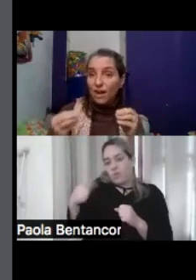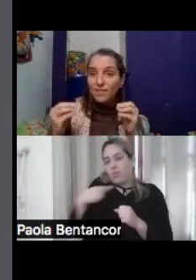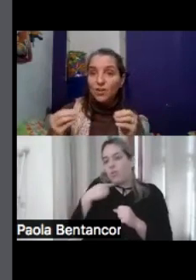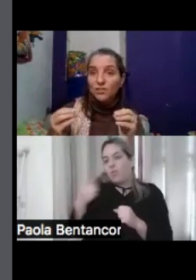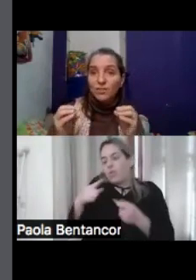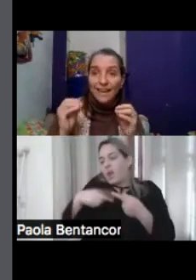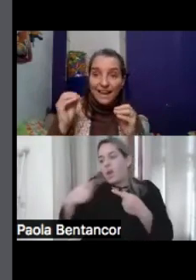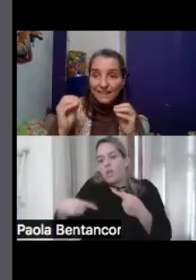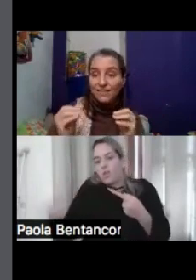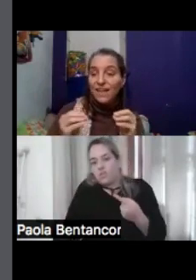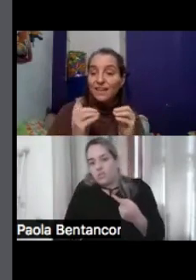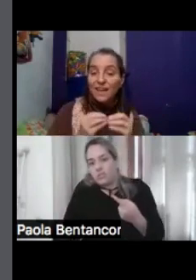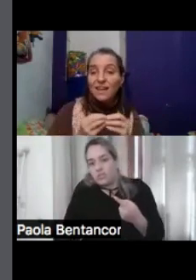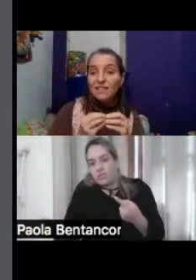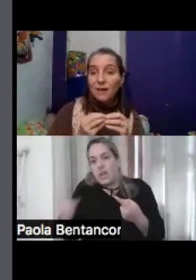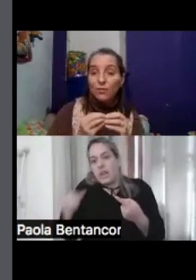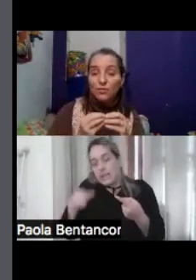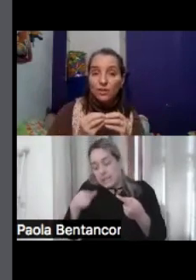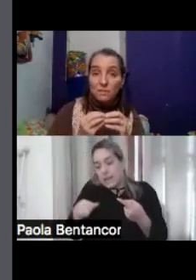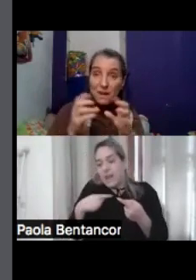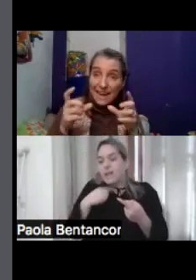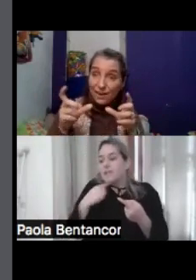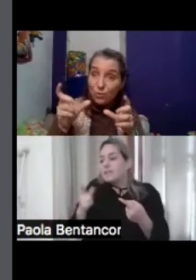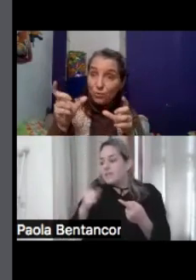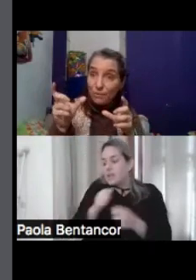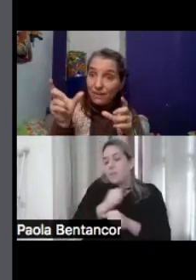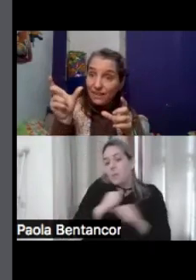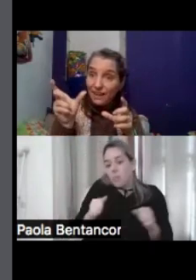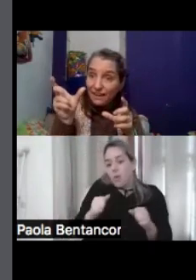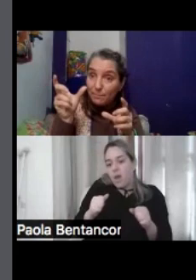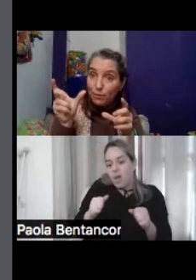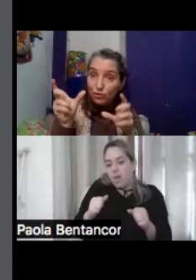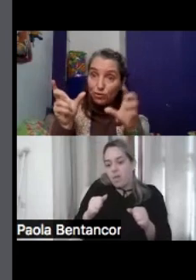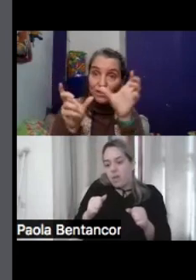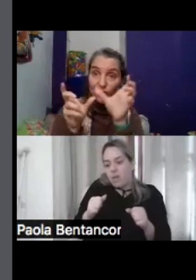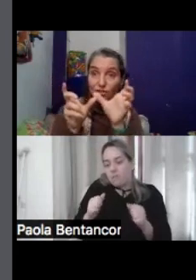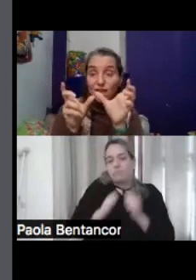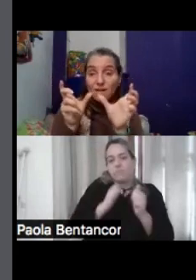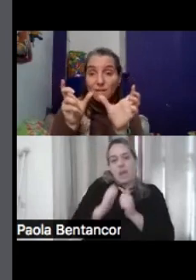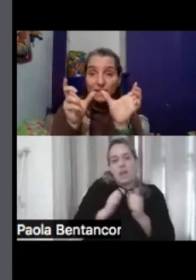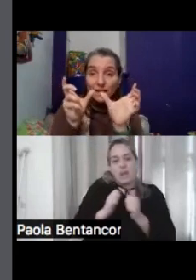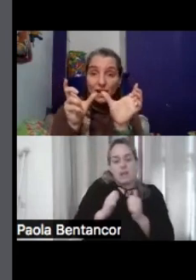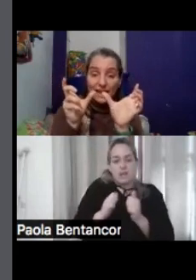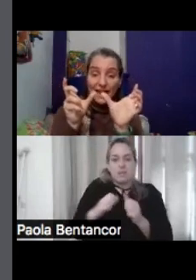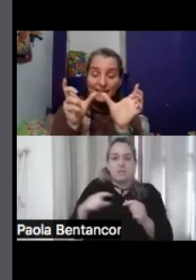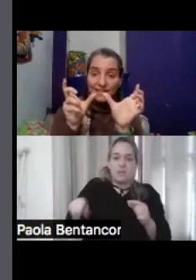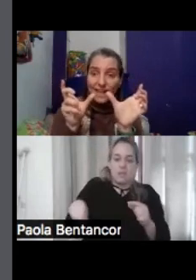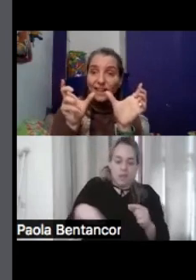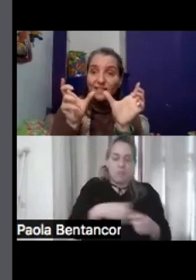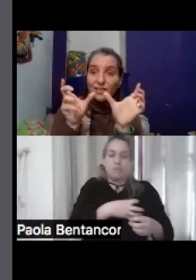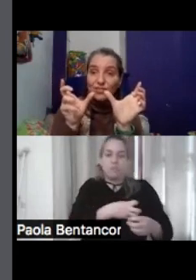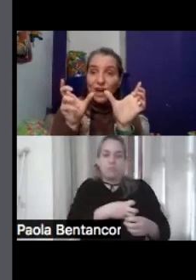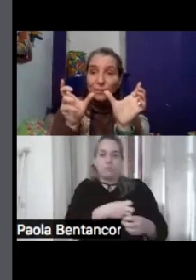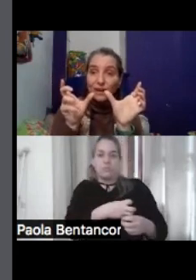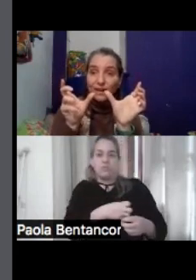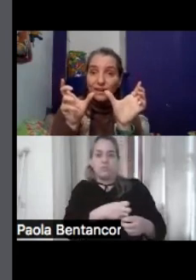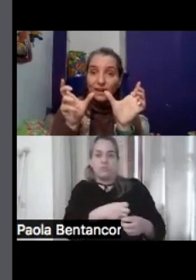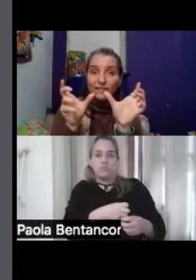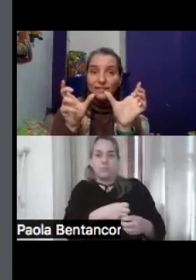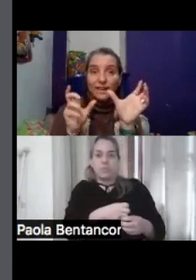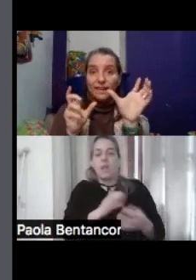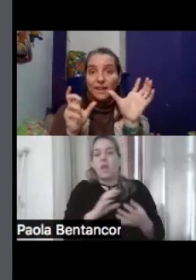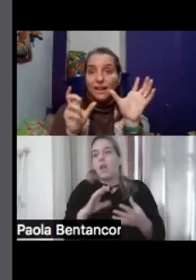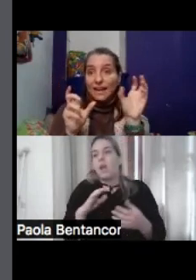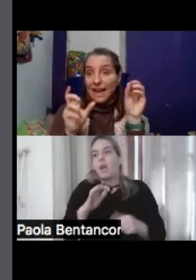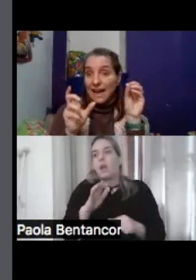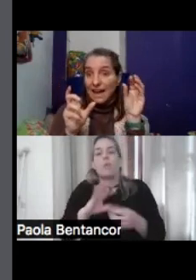específico para la ocasión de la actividad que analizamos y para justamente el apoyo que la necesidad que se nos